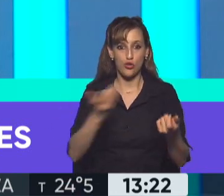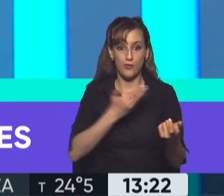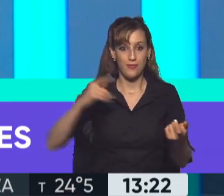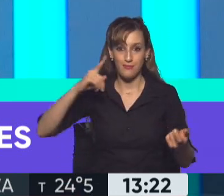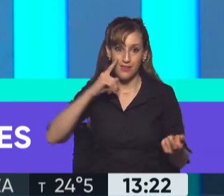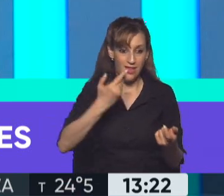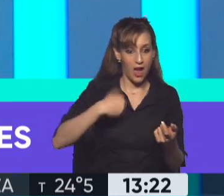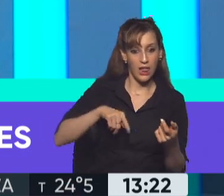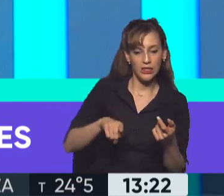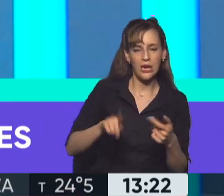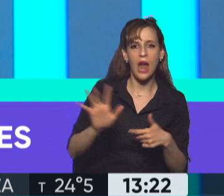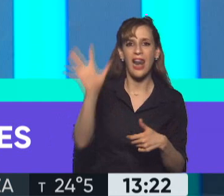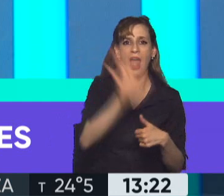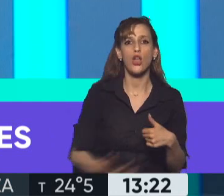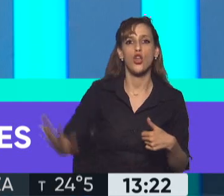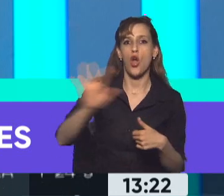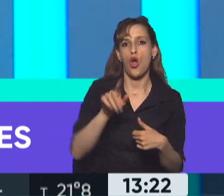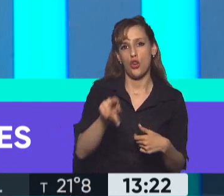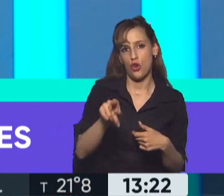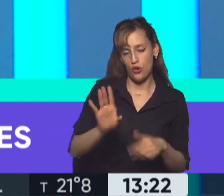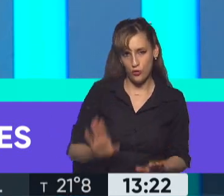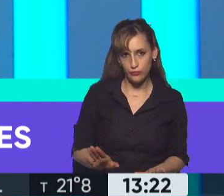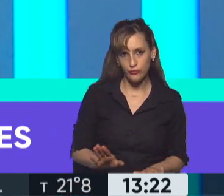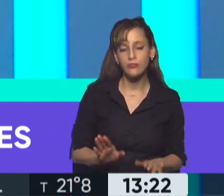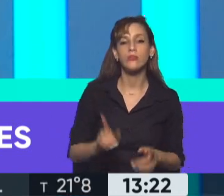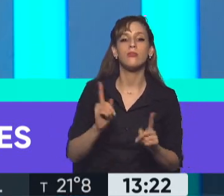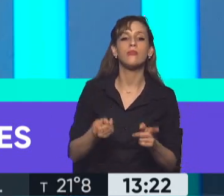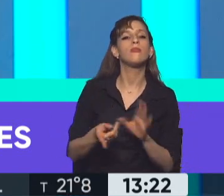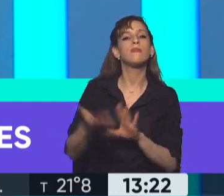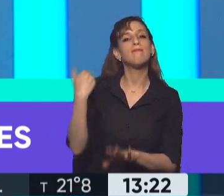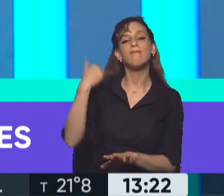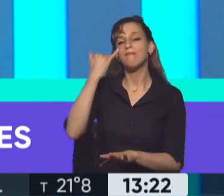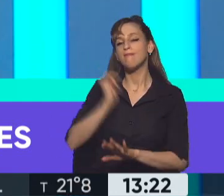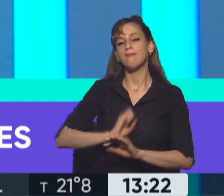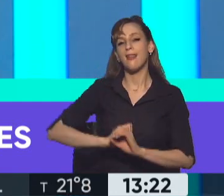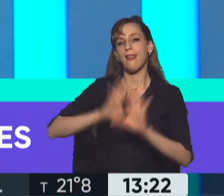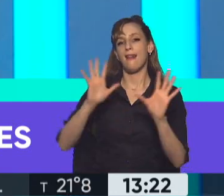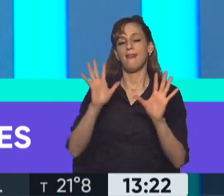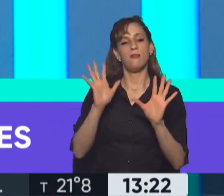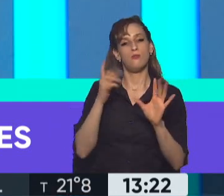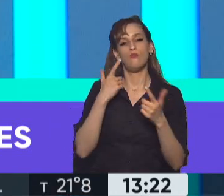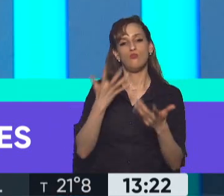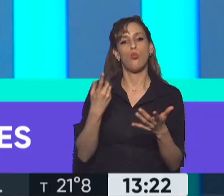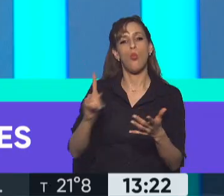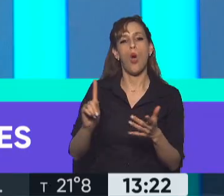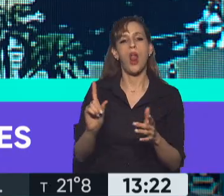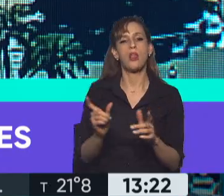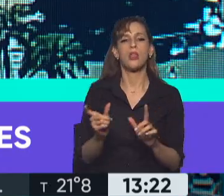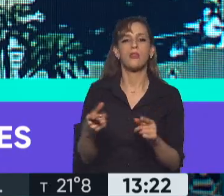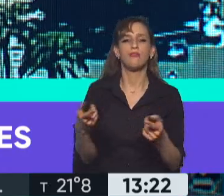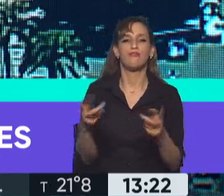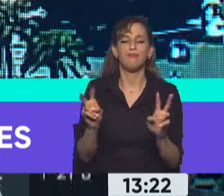después del día del ser cuando quedó claramente definido cuál es la diferencia y por qué la diferencia que hasta ahora está trabajando el acuerdo